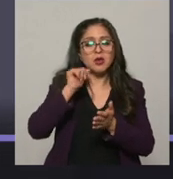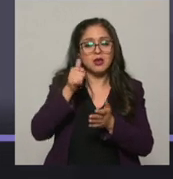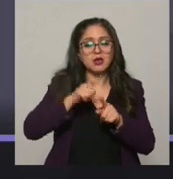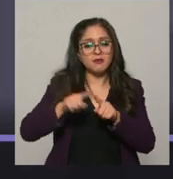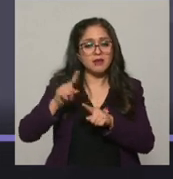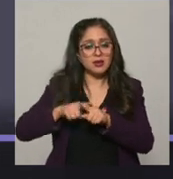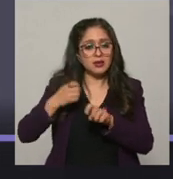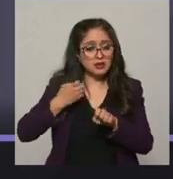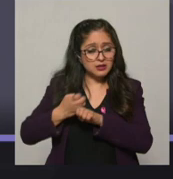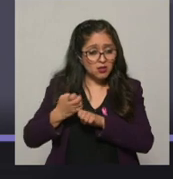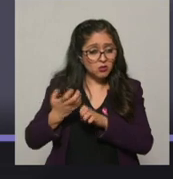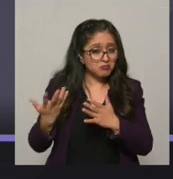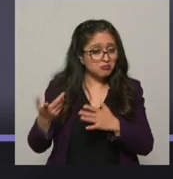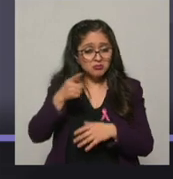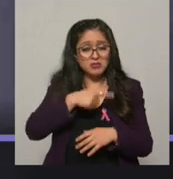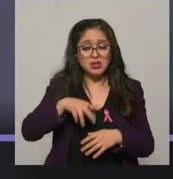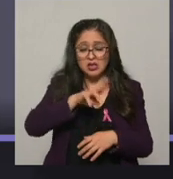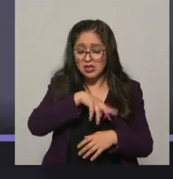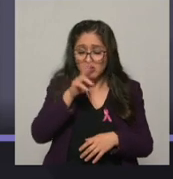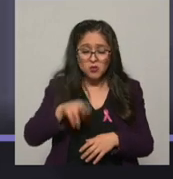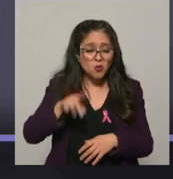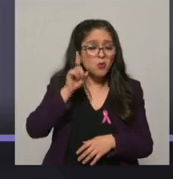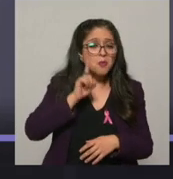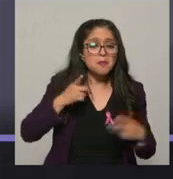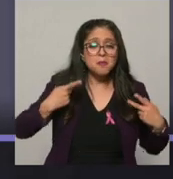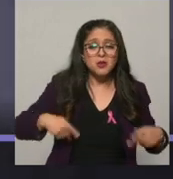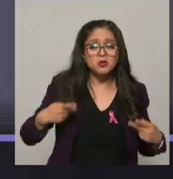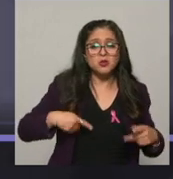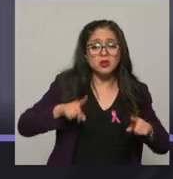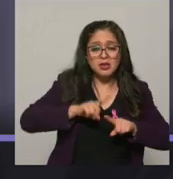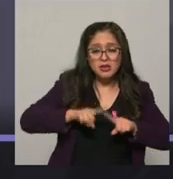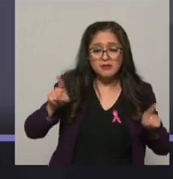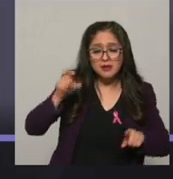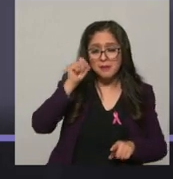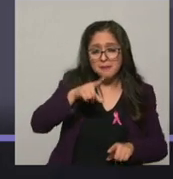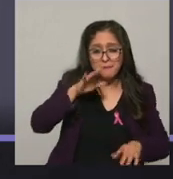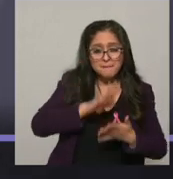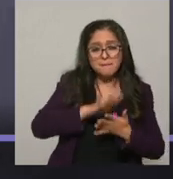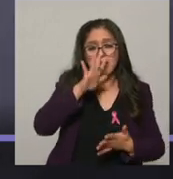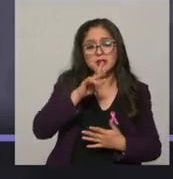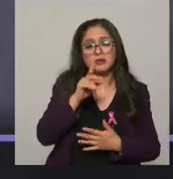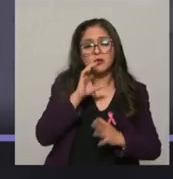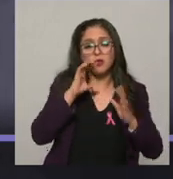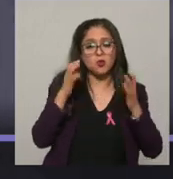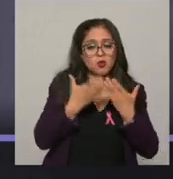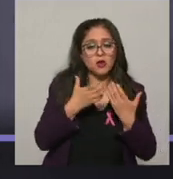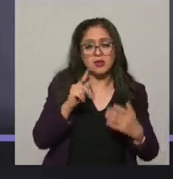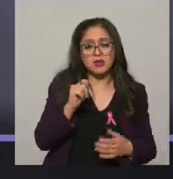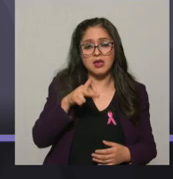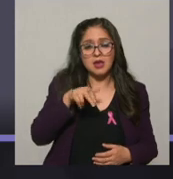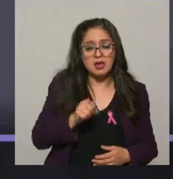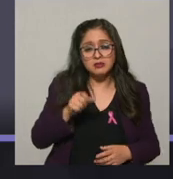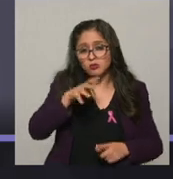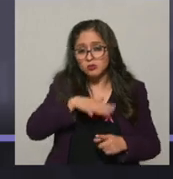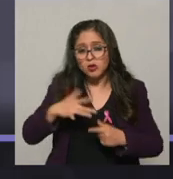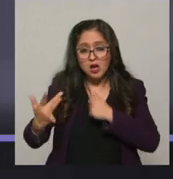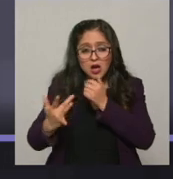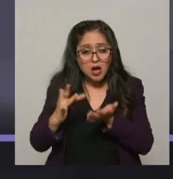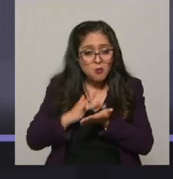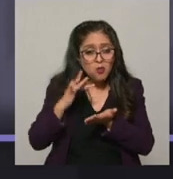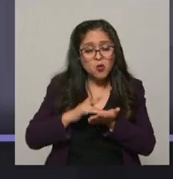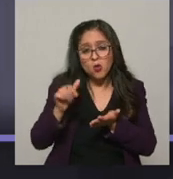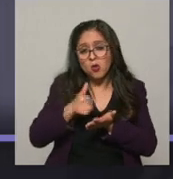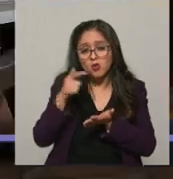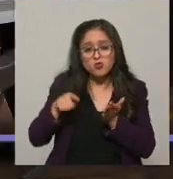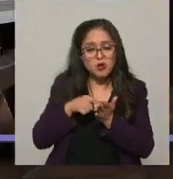en ningún momento de la vida de una persona diversa, especialmente de la comunidad trans, va a encontrar cobijo en ningún lugar. Y eso es